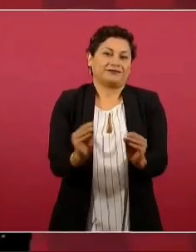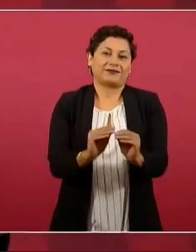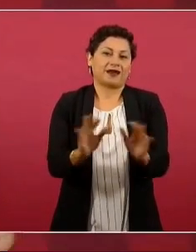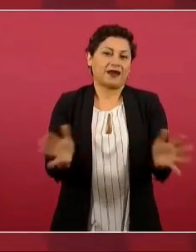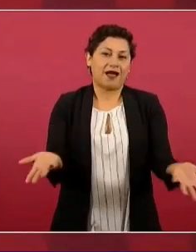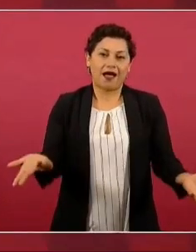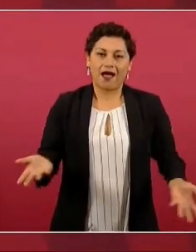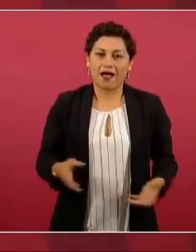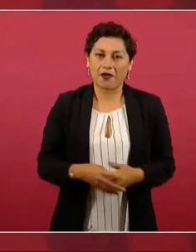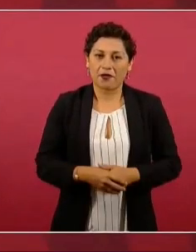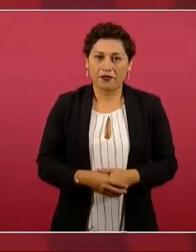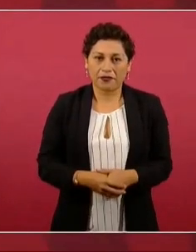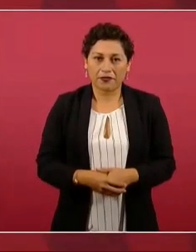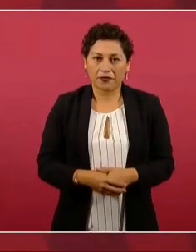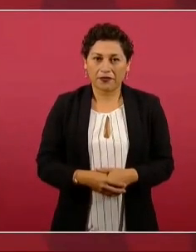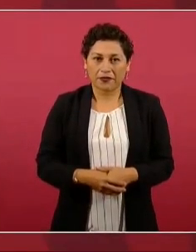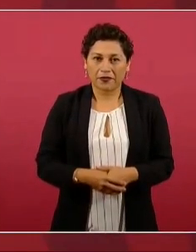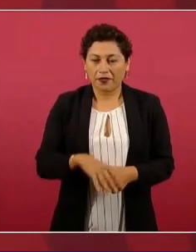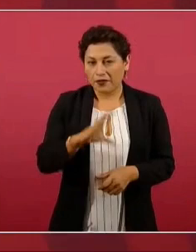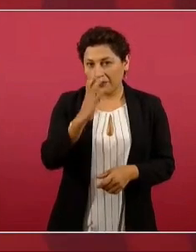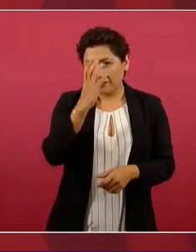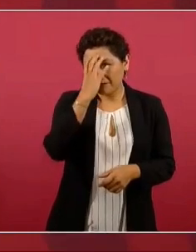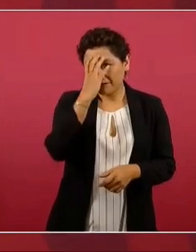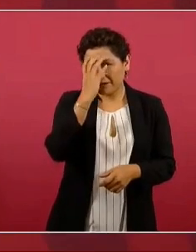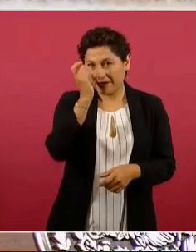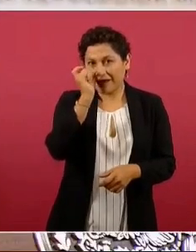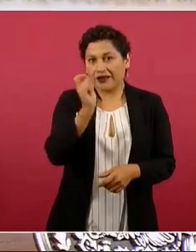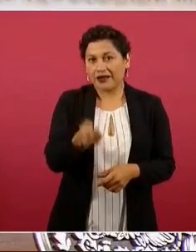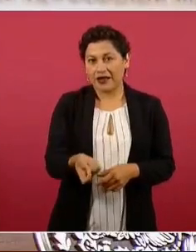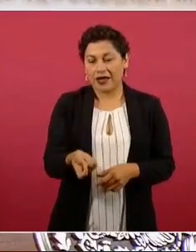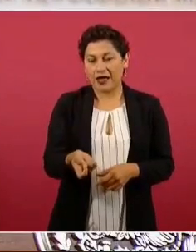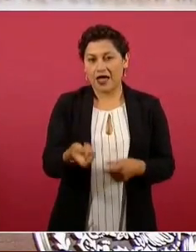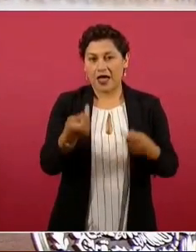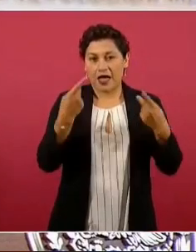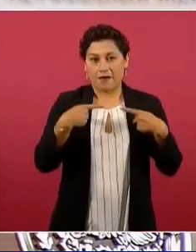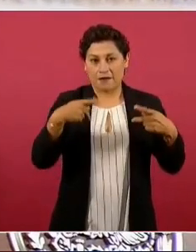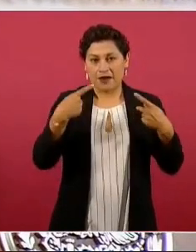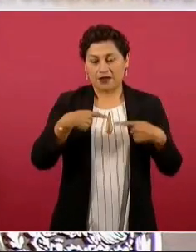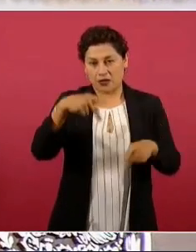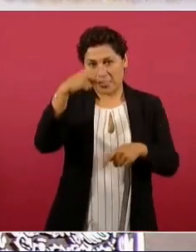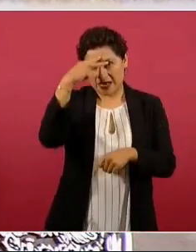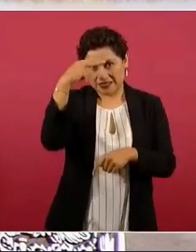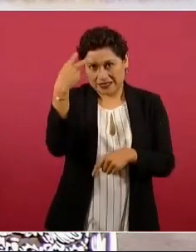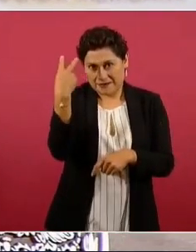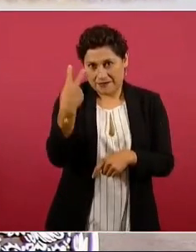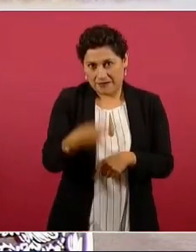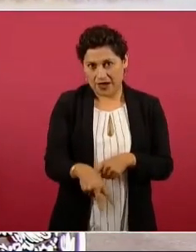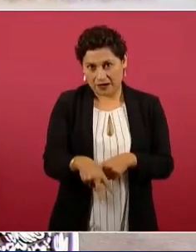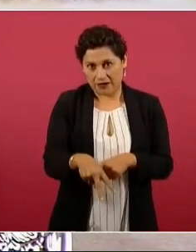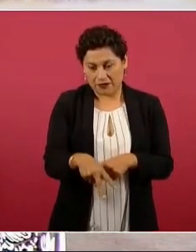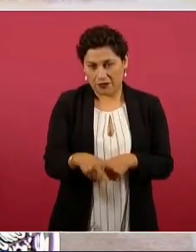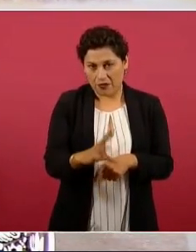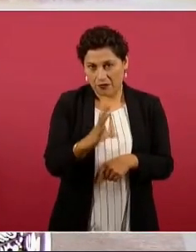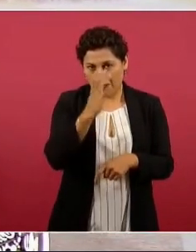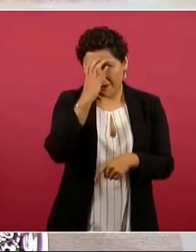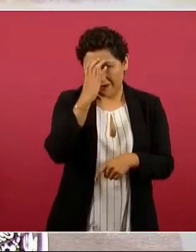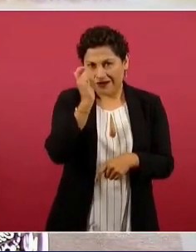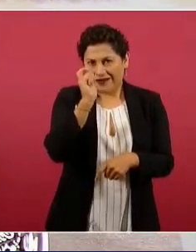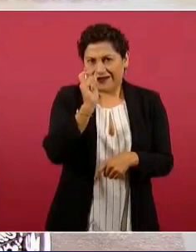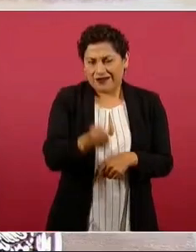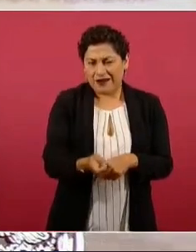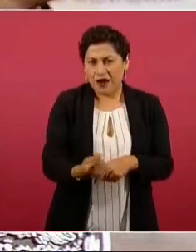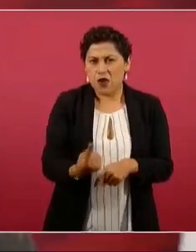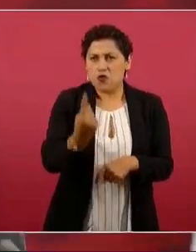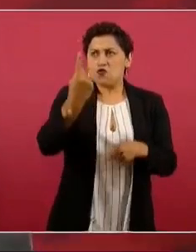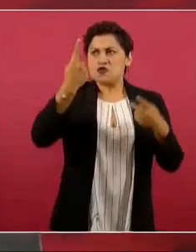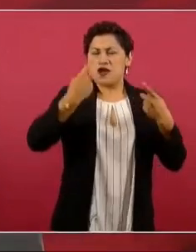vergüenza, siendo mexicanos, que venga alguien del extranjero y nos diga: si